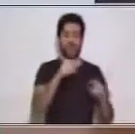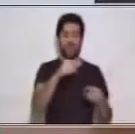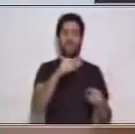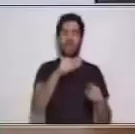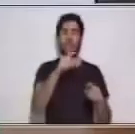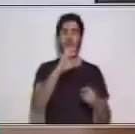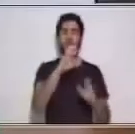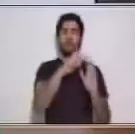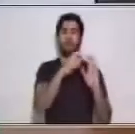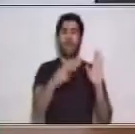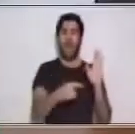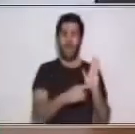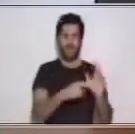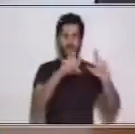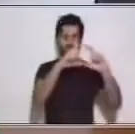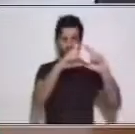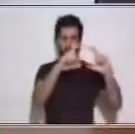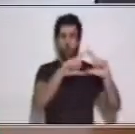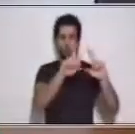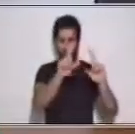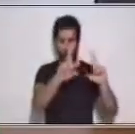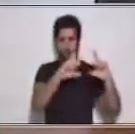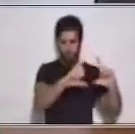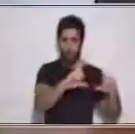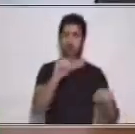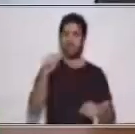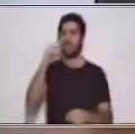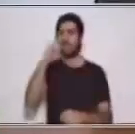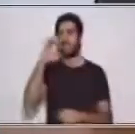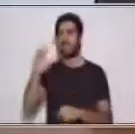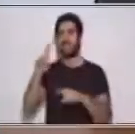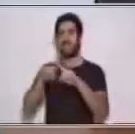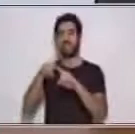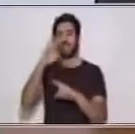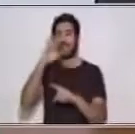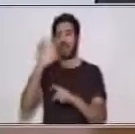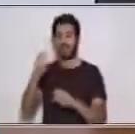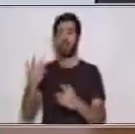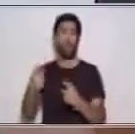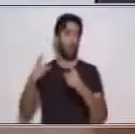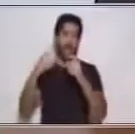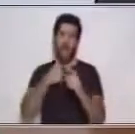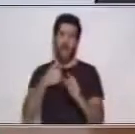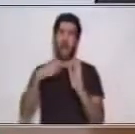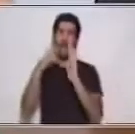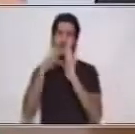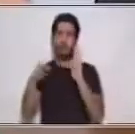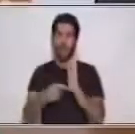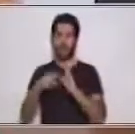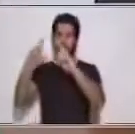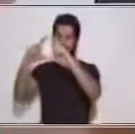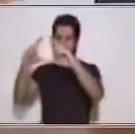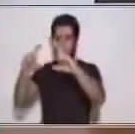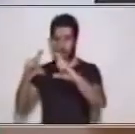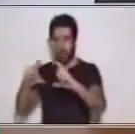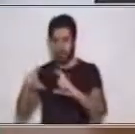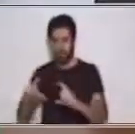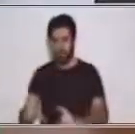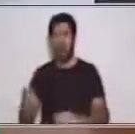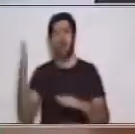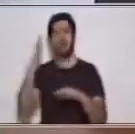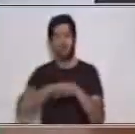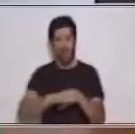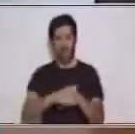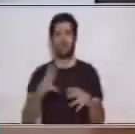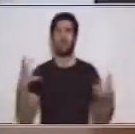de todos los párrafos relacionados a un tema y pues los párrafos son la secuencia de oraciones